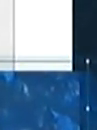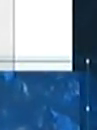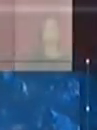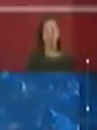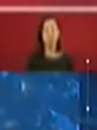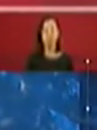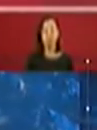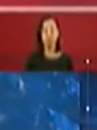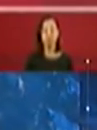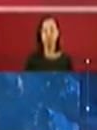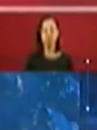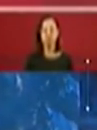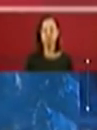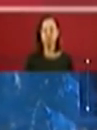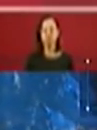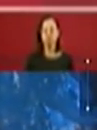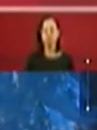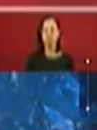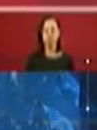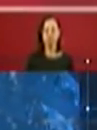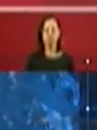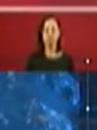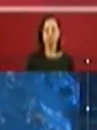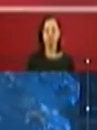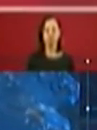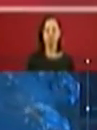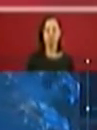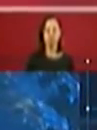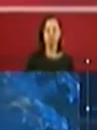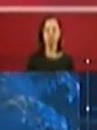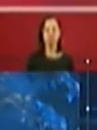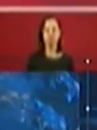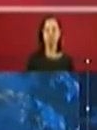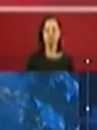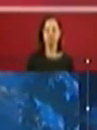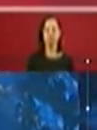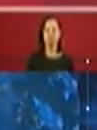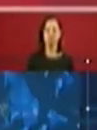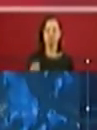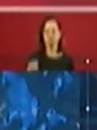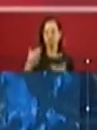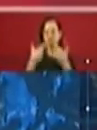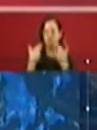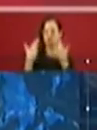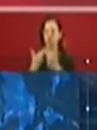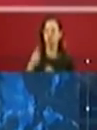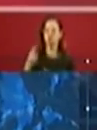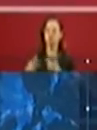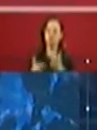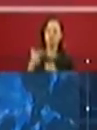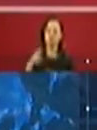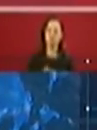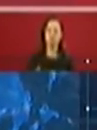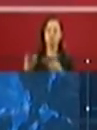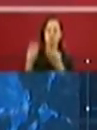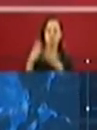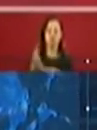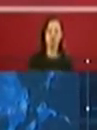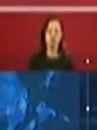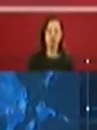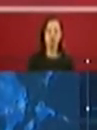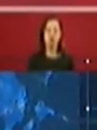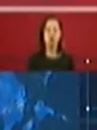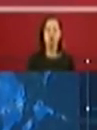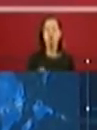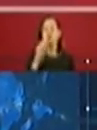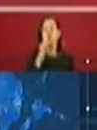alguna forma debiera generar certidumbre, no solo a los mercados, no solo a los actores políticos,